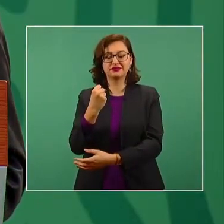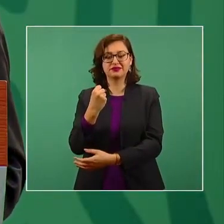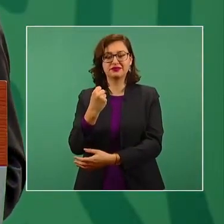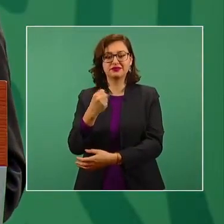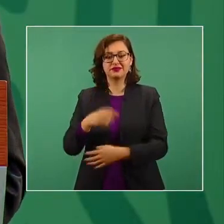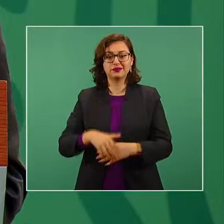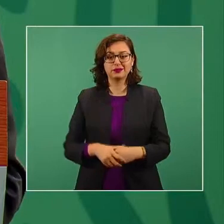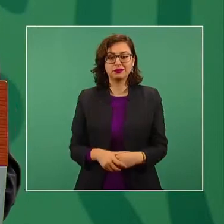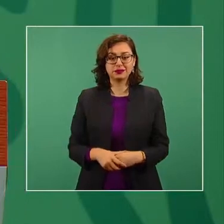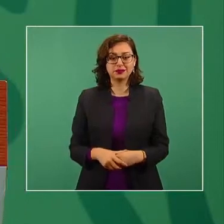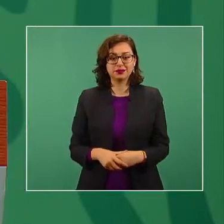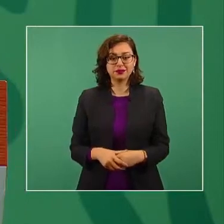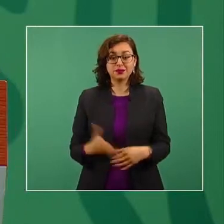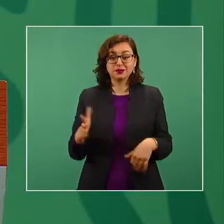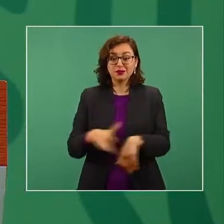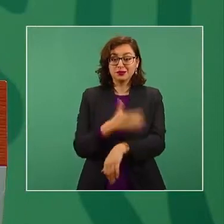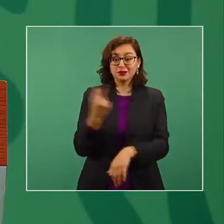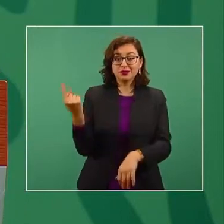porque